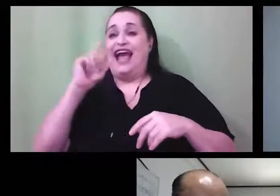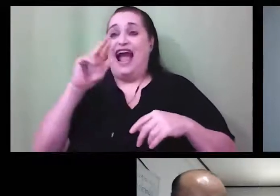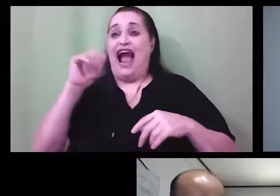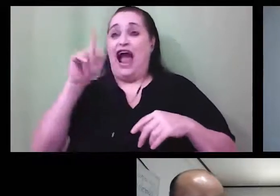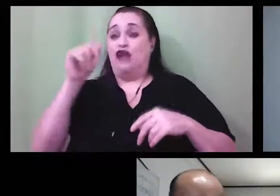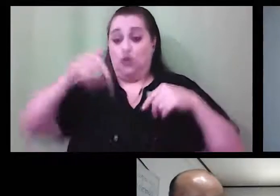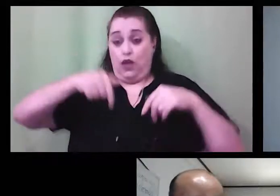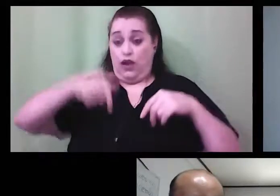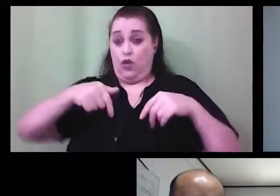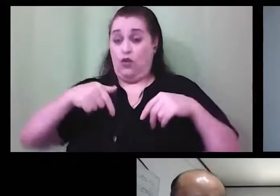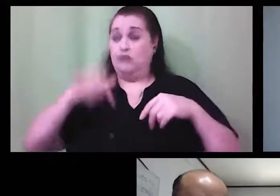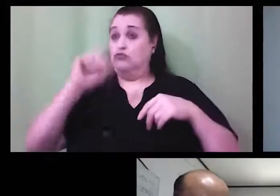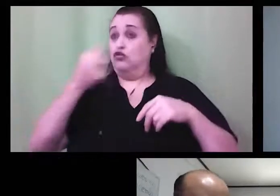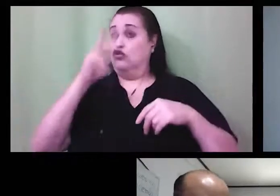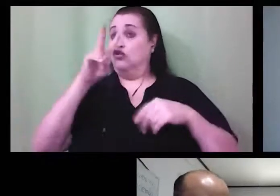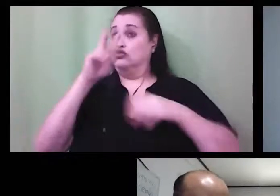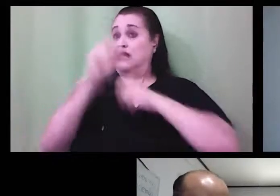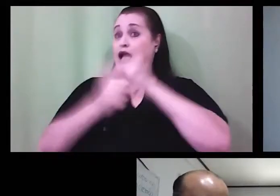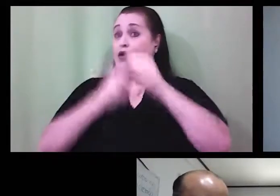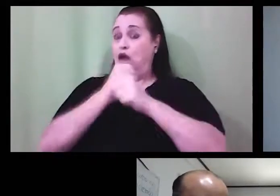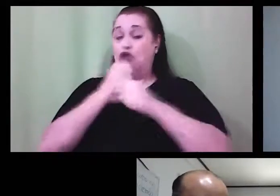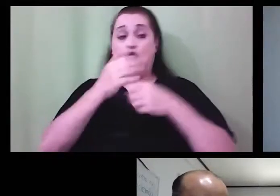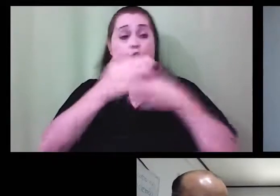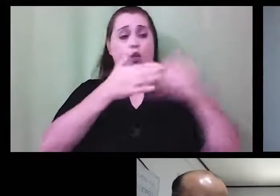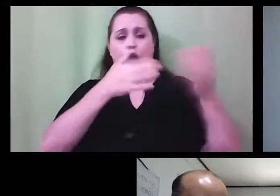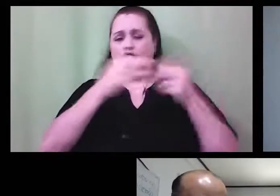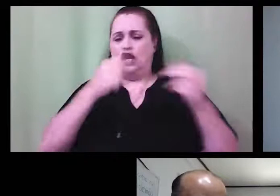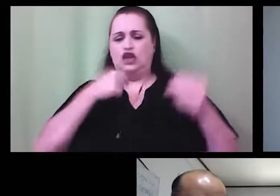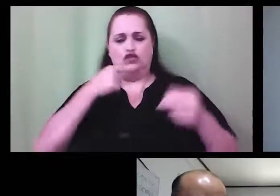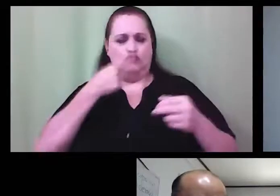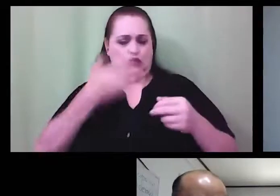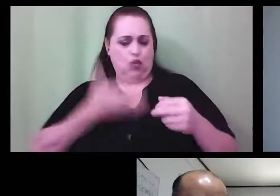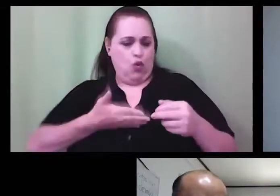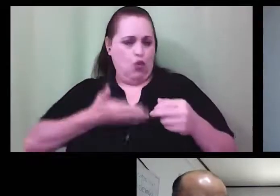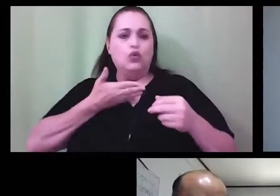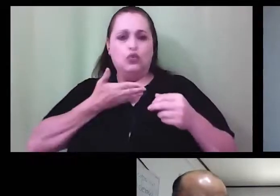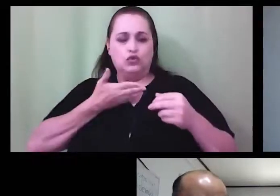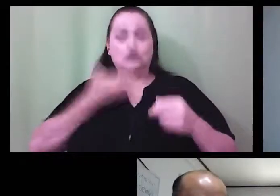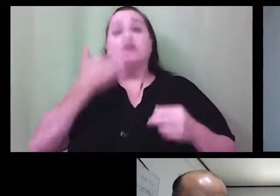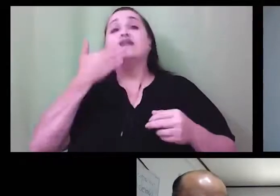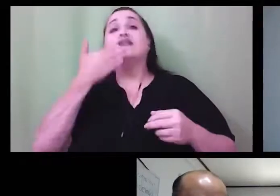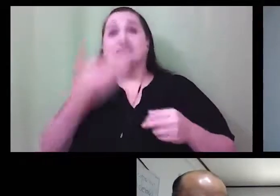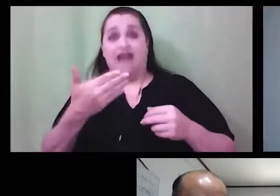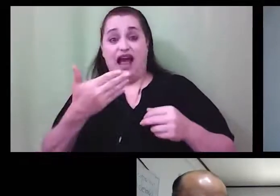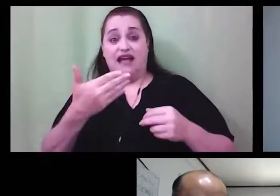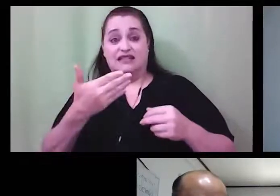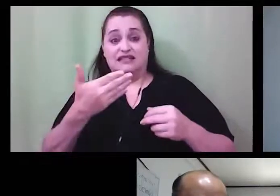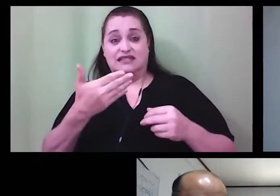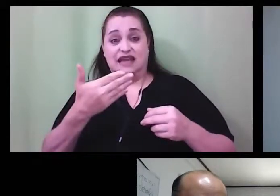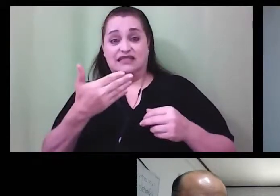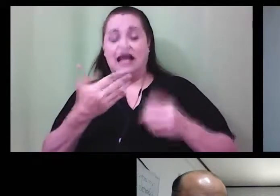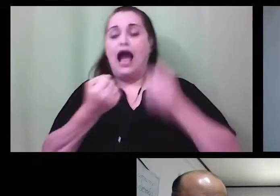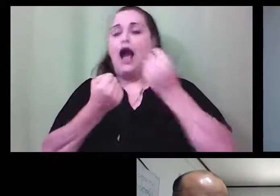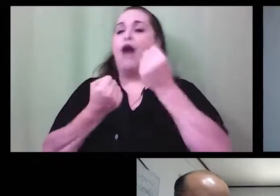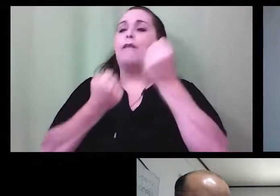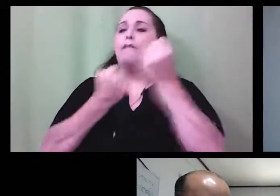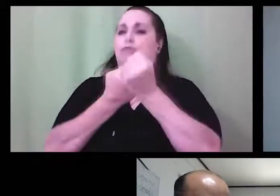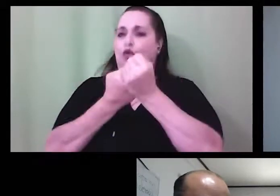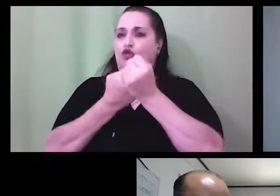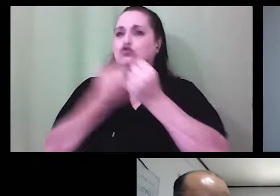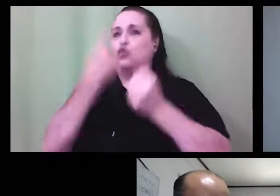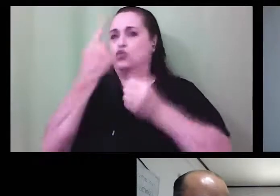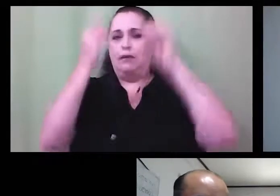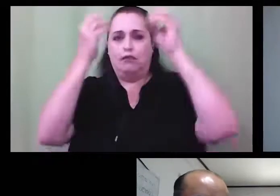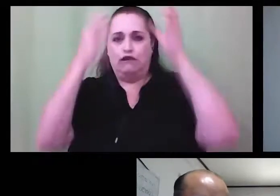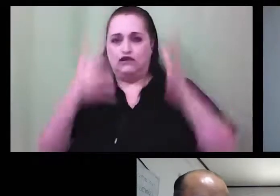12º año, y a cualquiera yo lo digo con mucho orgullo, es gracias al apoyo de una docente